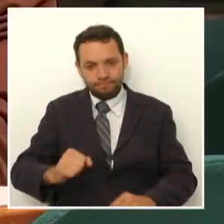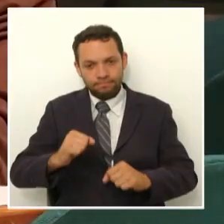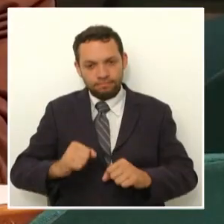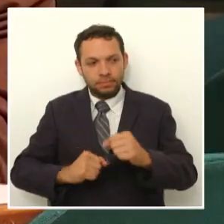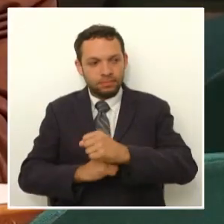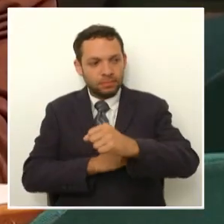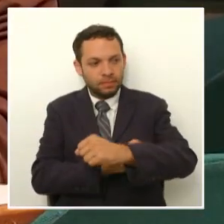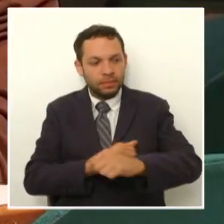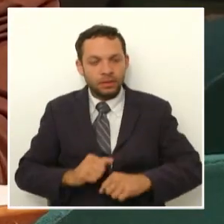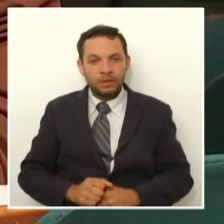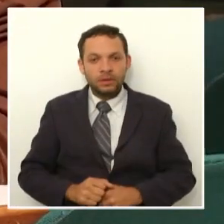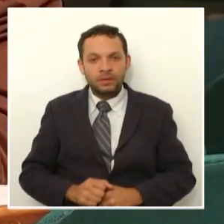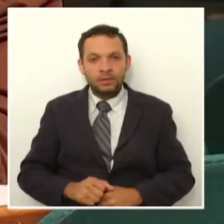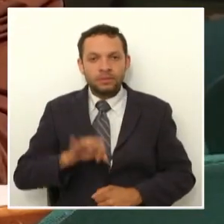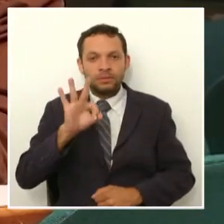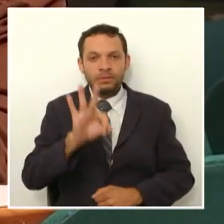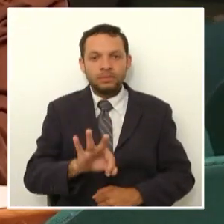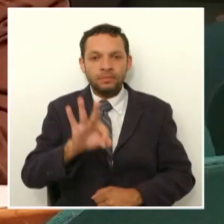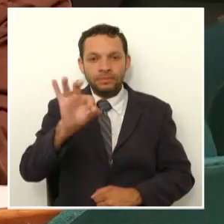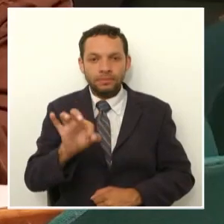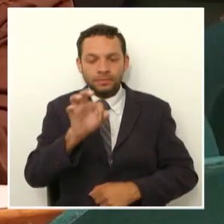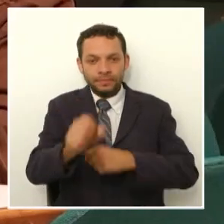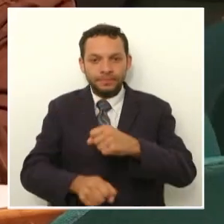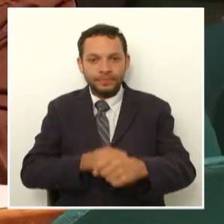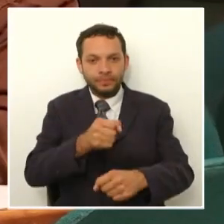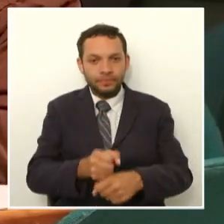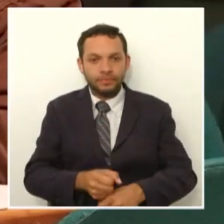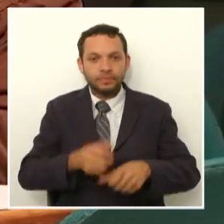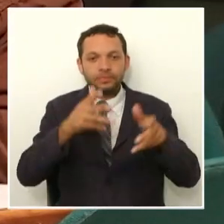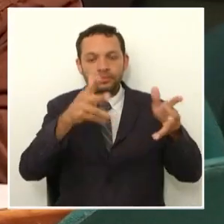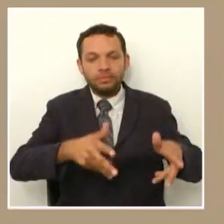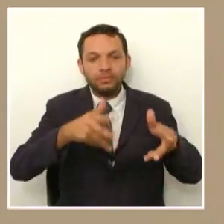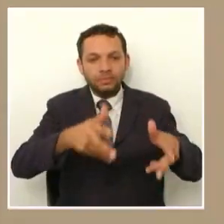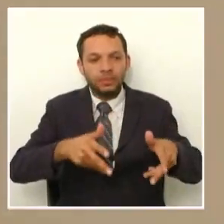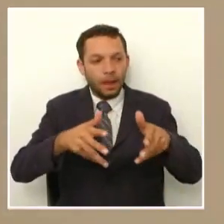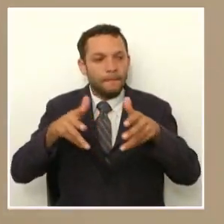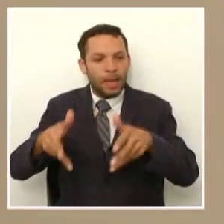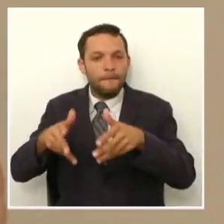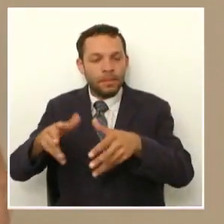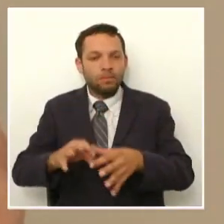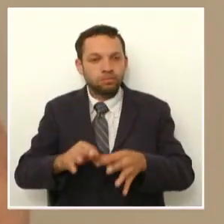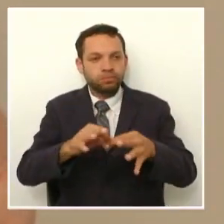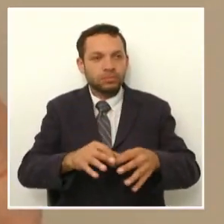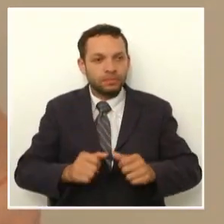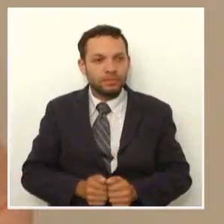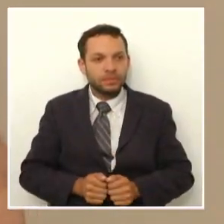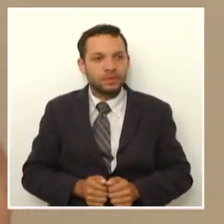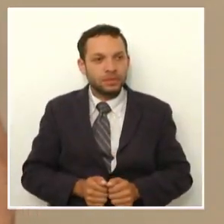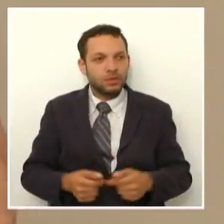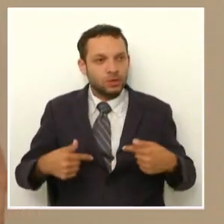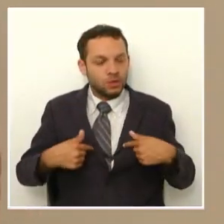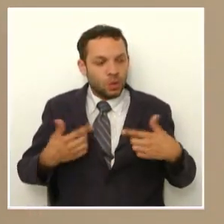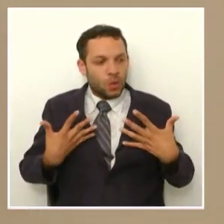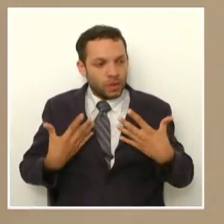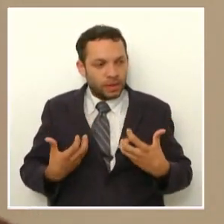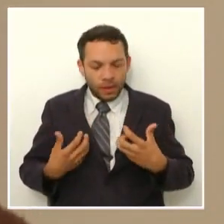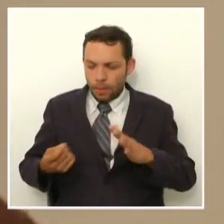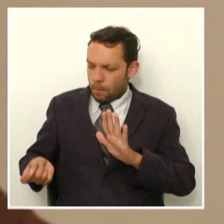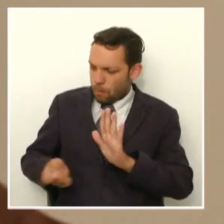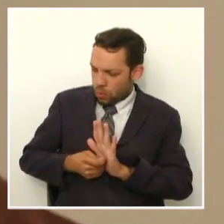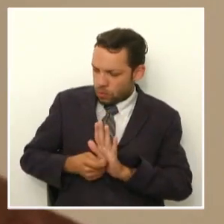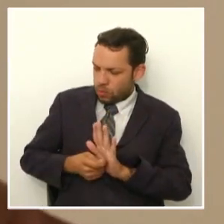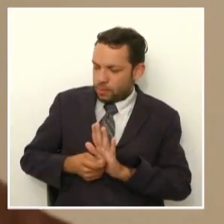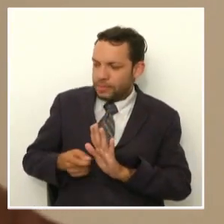38 años 38 años enseñando. en el quirófano. En un quirófano. Sí, yo quisiera, doctor Rojas, una cosa. Gracias